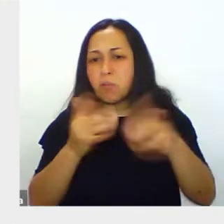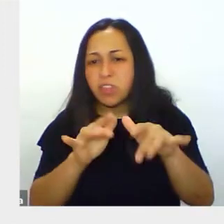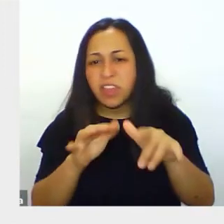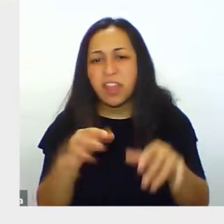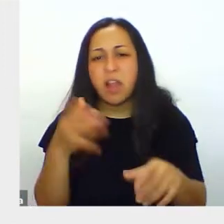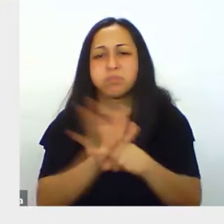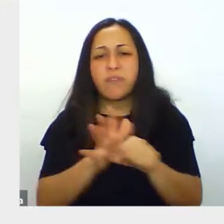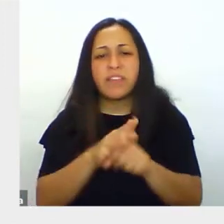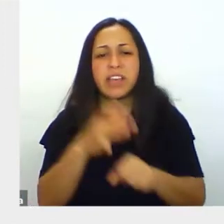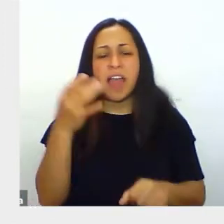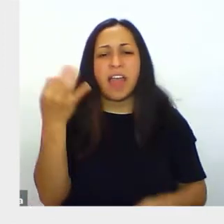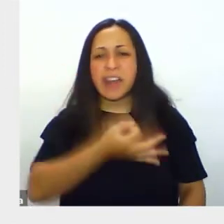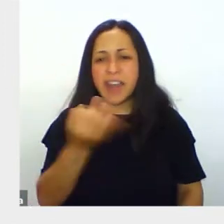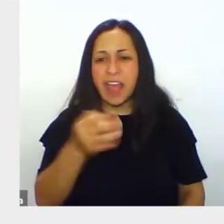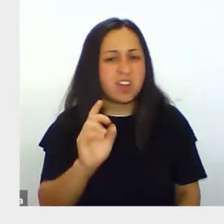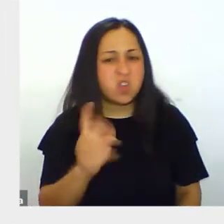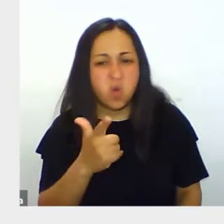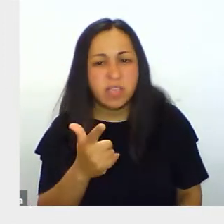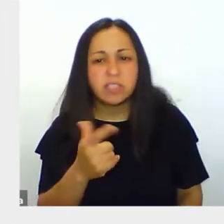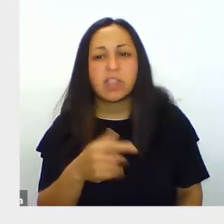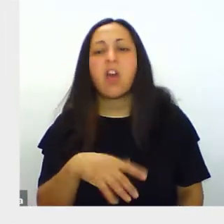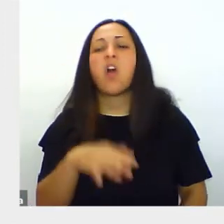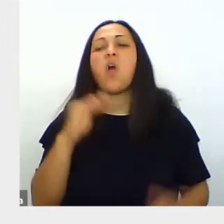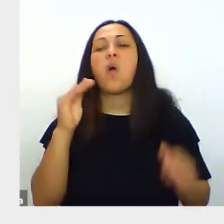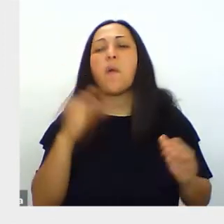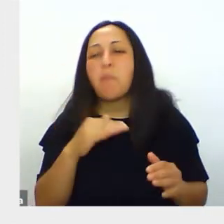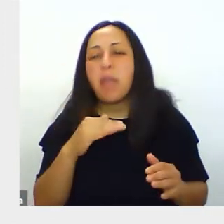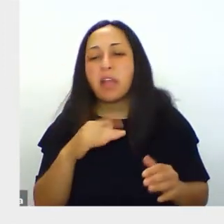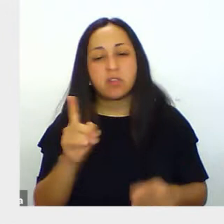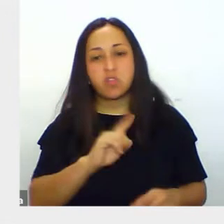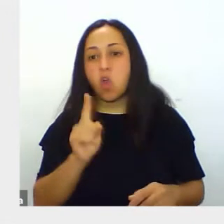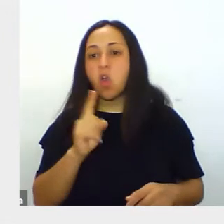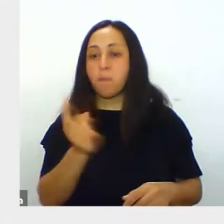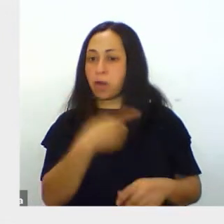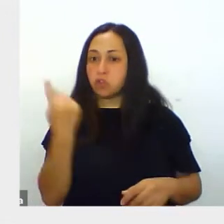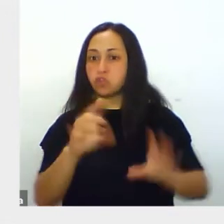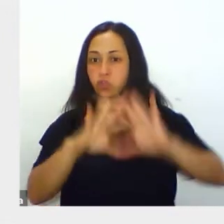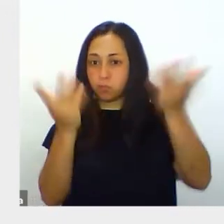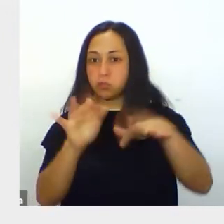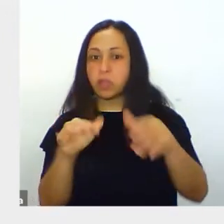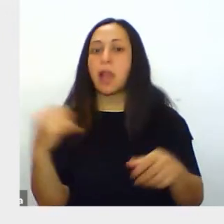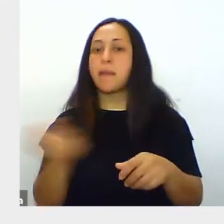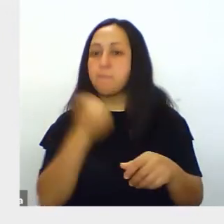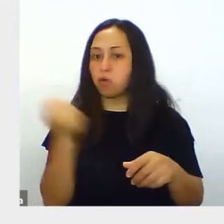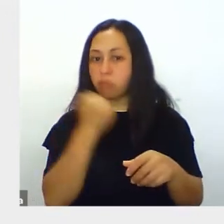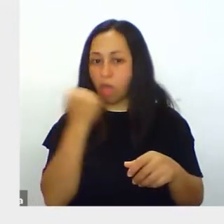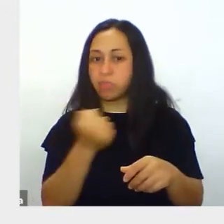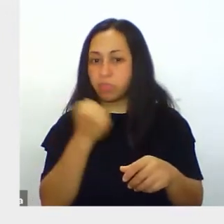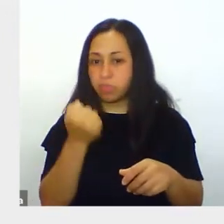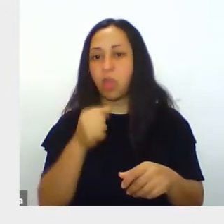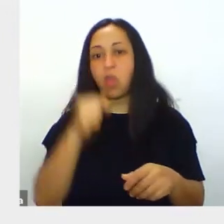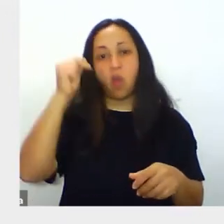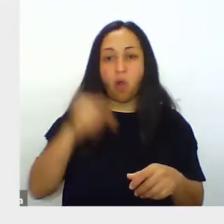real o tiene menor importancia. Pero para nosotros es importante empezar a notar lo siguiente: hoy